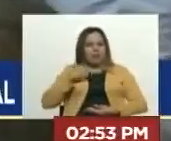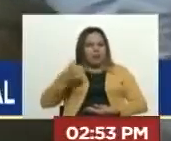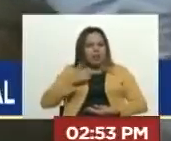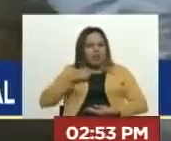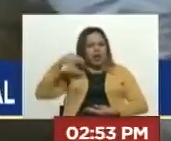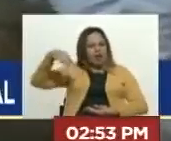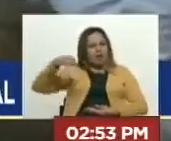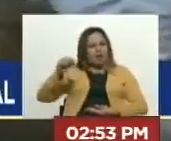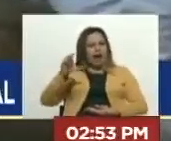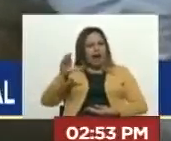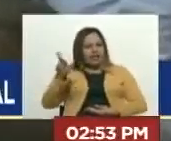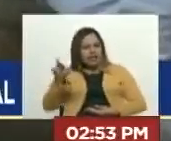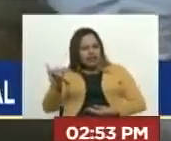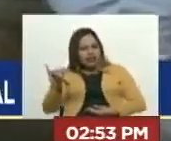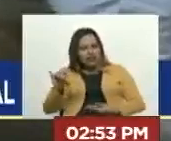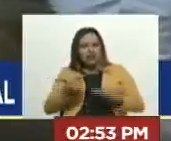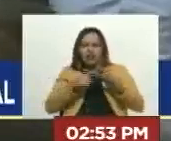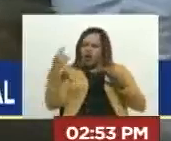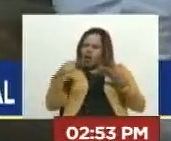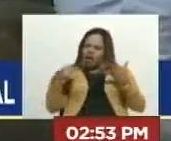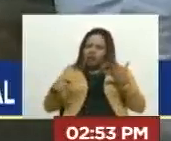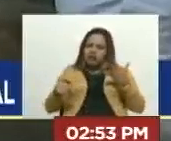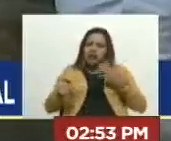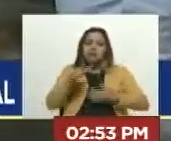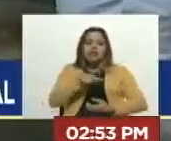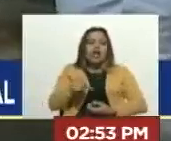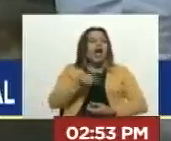que creyeron que era muy fácil invadir a Venezuela.